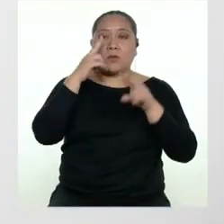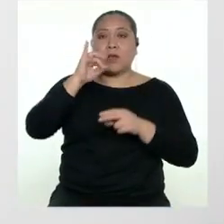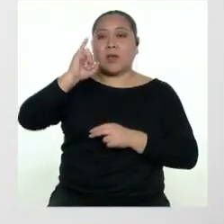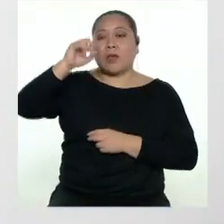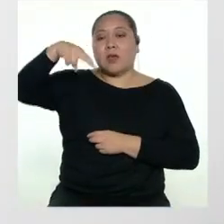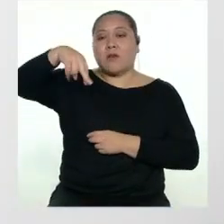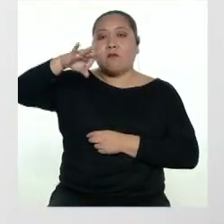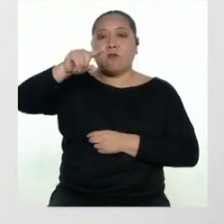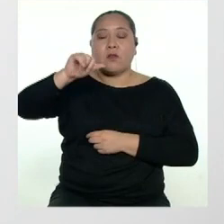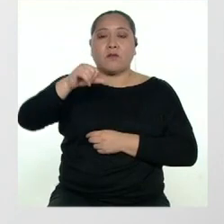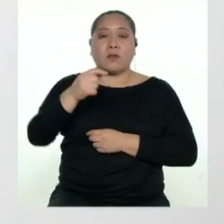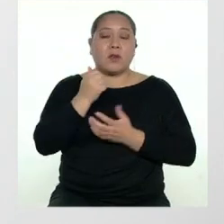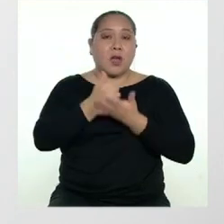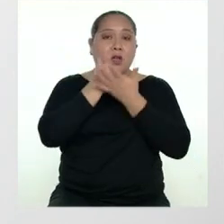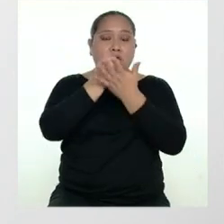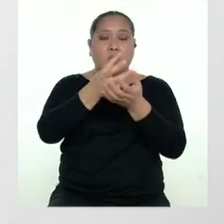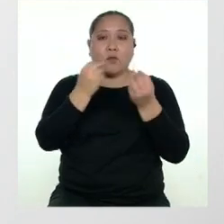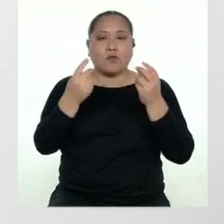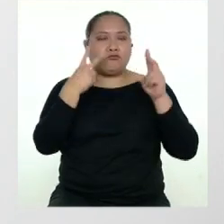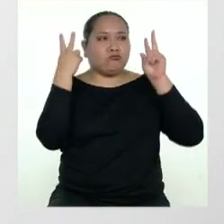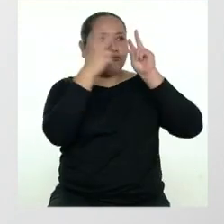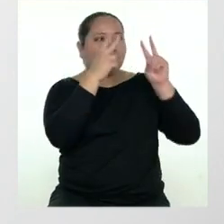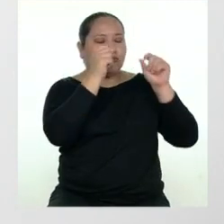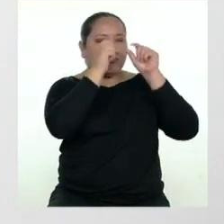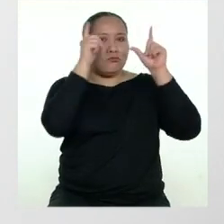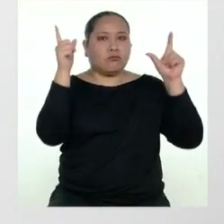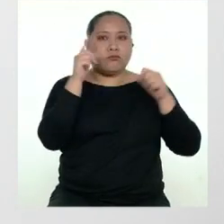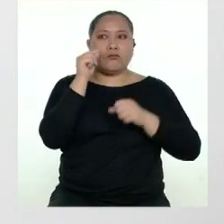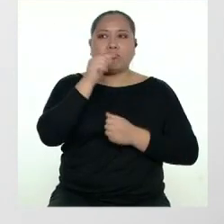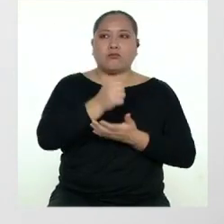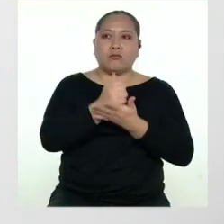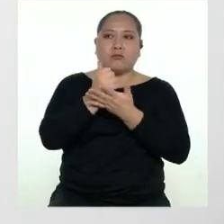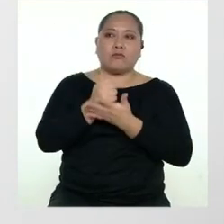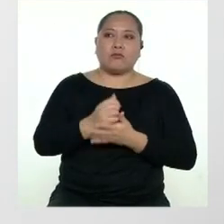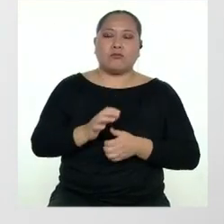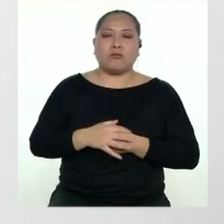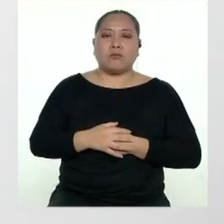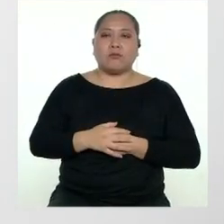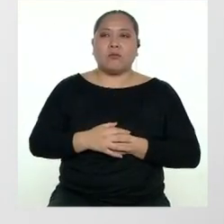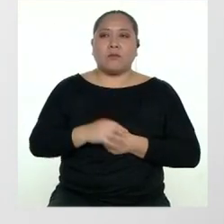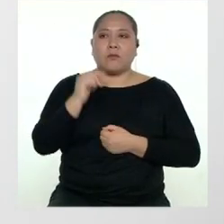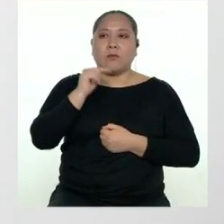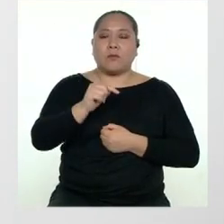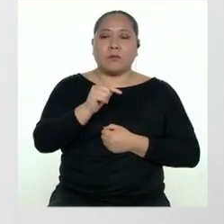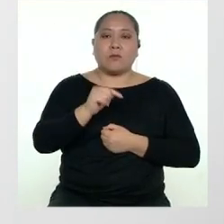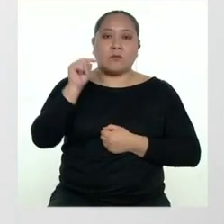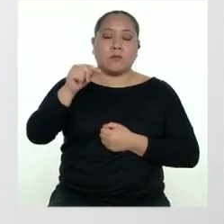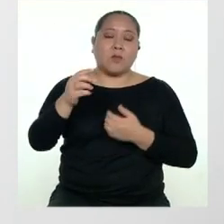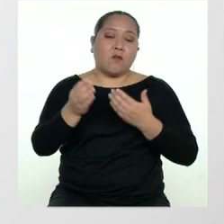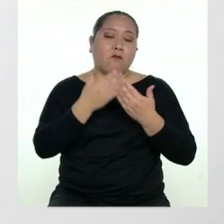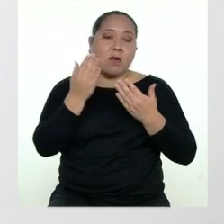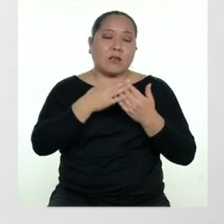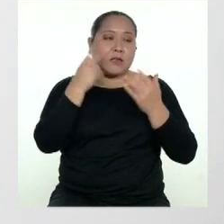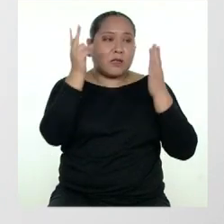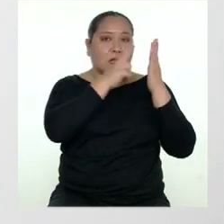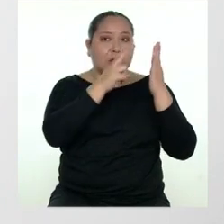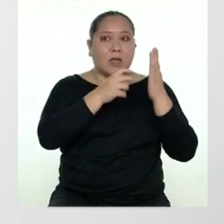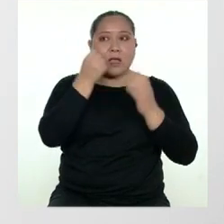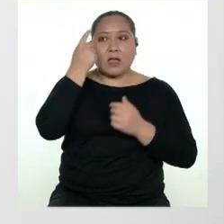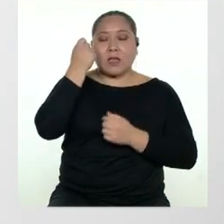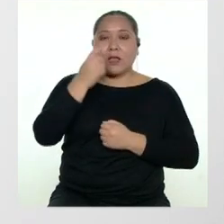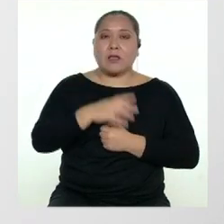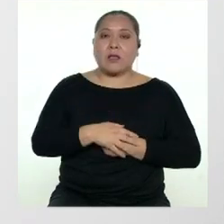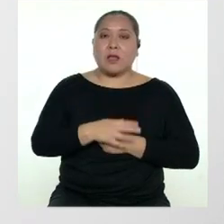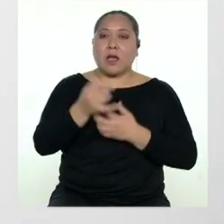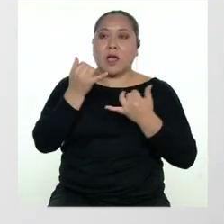es un formato muy útil porque es vistoso, lo cual invita a la lectura y además es un tipo de texto sencillo de leer y comprender.